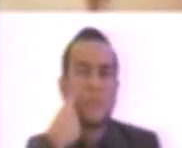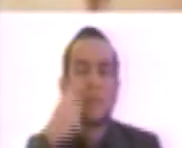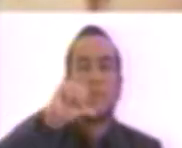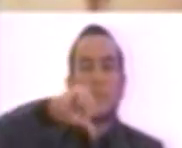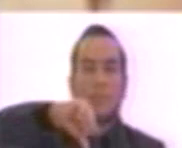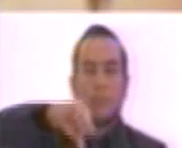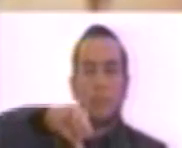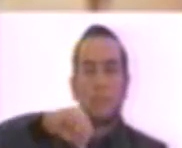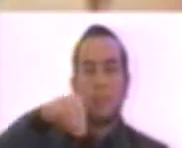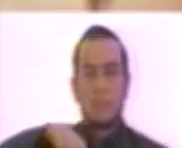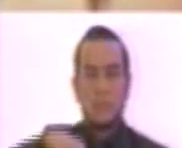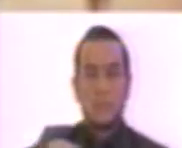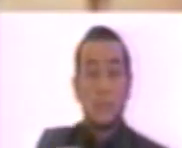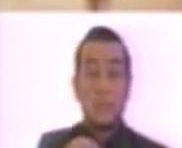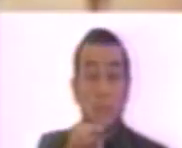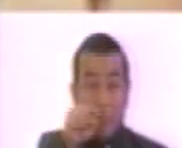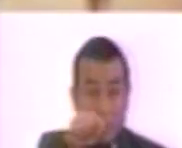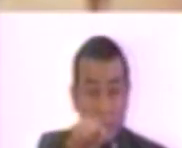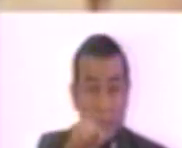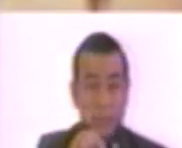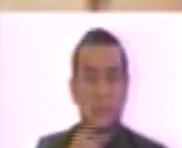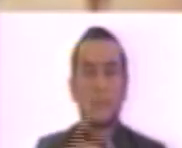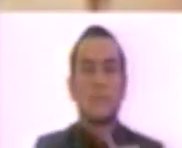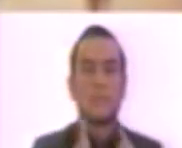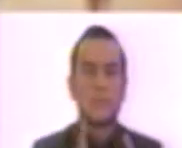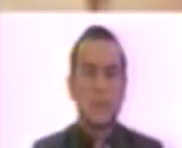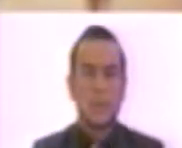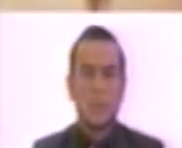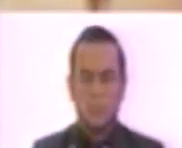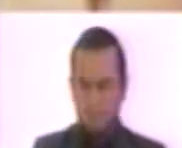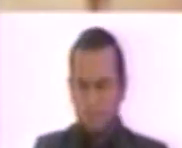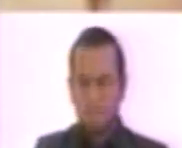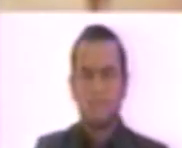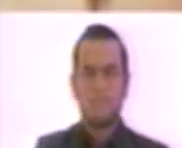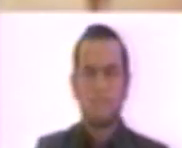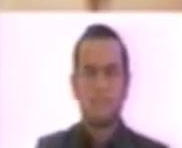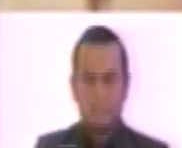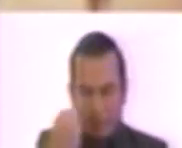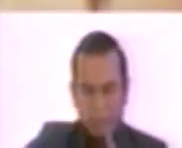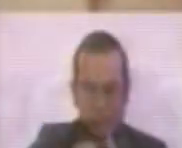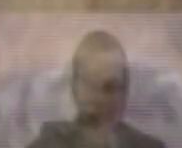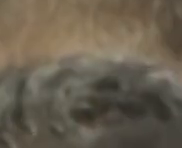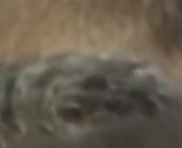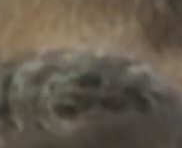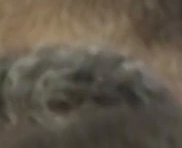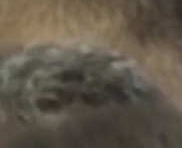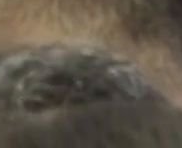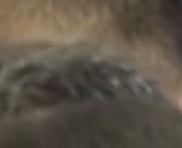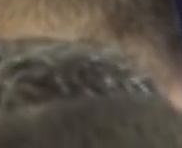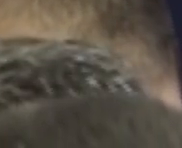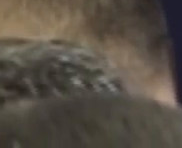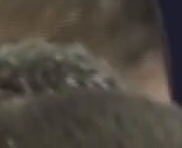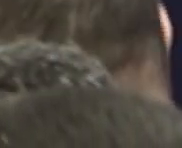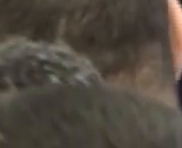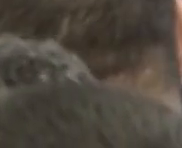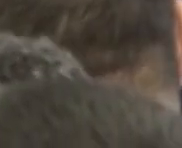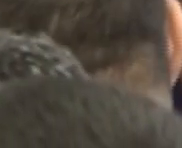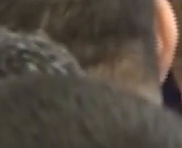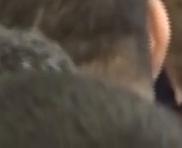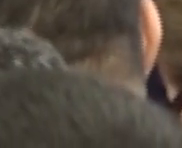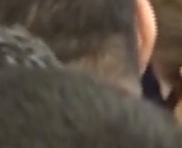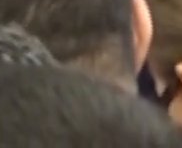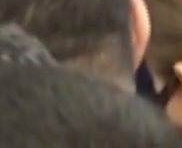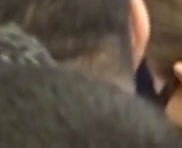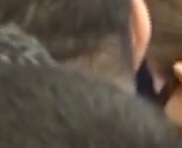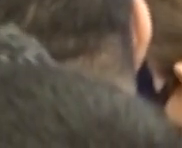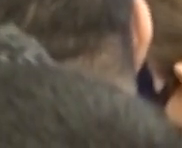mesas. Señores diputados, cumplan con su trabajo. Súmense a esta lucha contra la delincuencia. El mandatario también se refirió a la